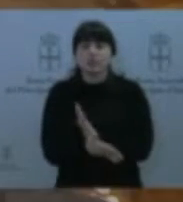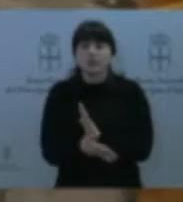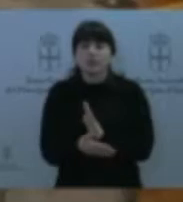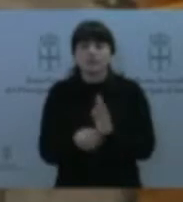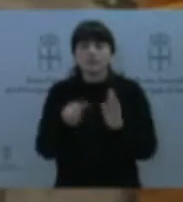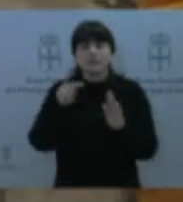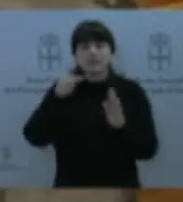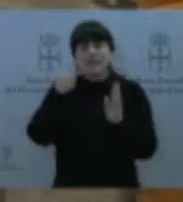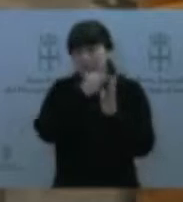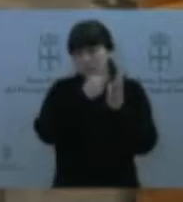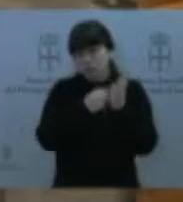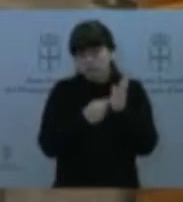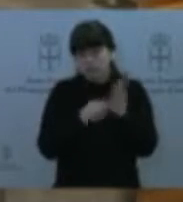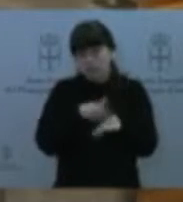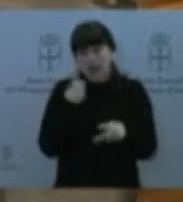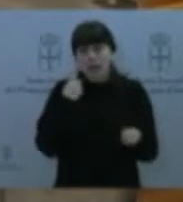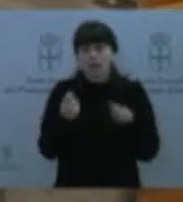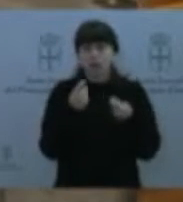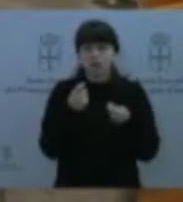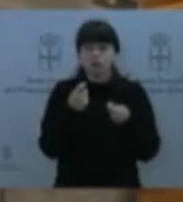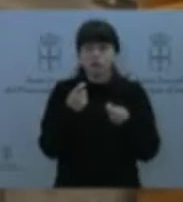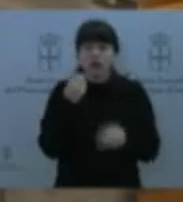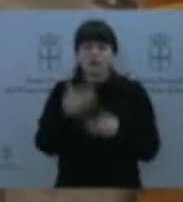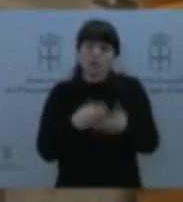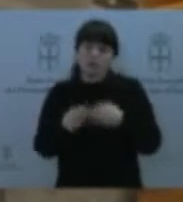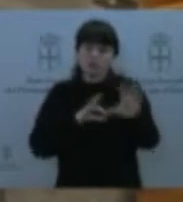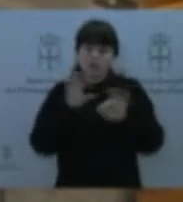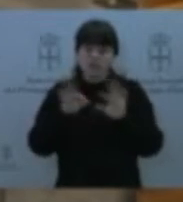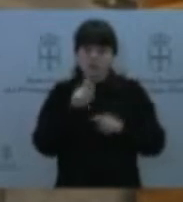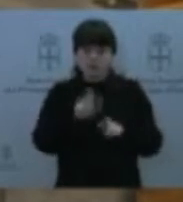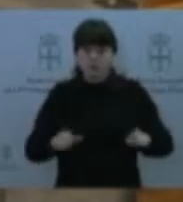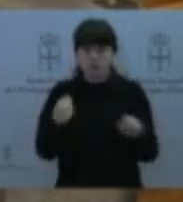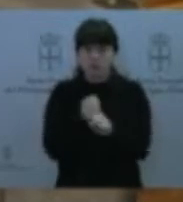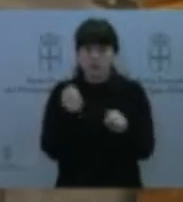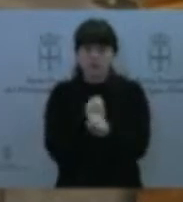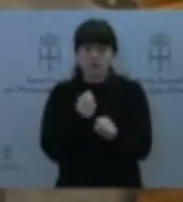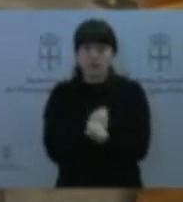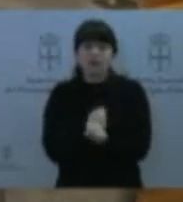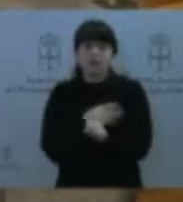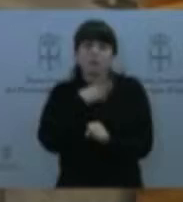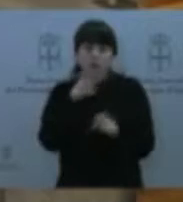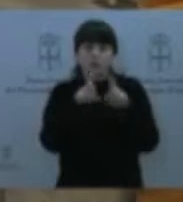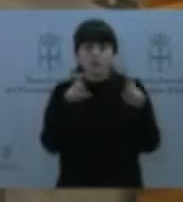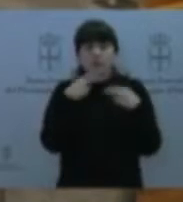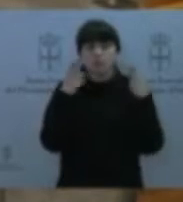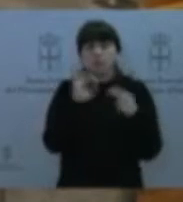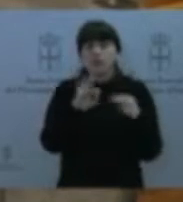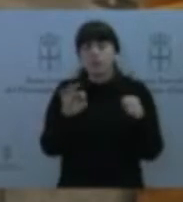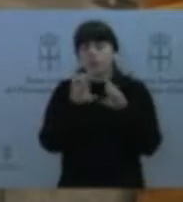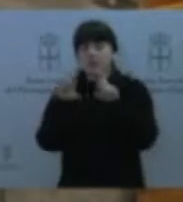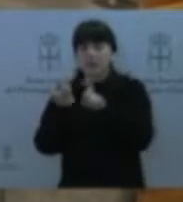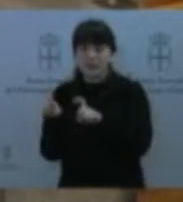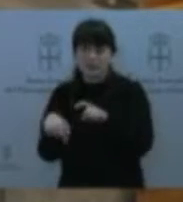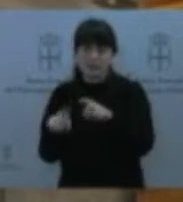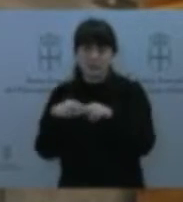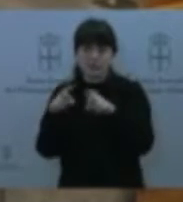los procesos de selección de personal llevados a cabo en empresas públicas o en entes del Principado de Asturias. Ello está regulado por un acuerdo